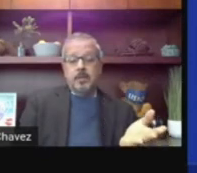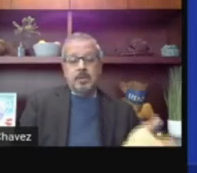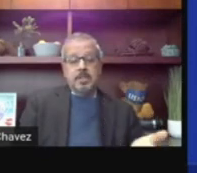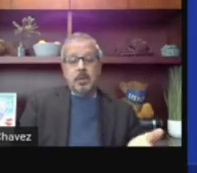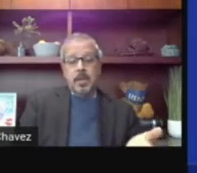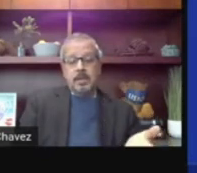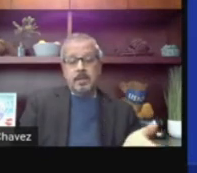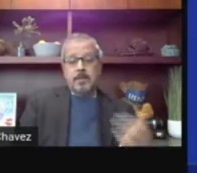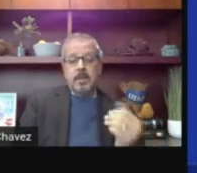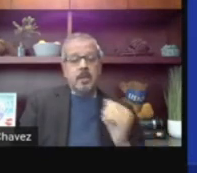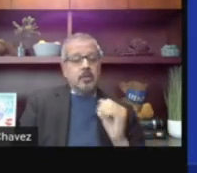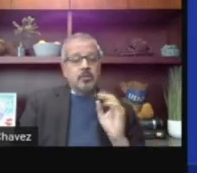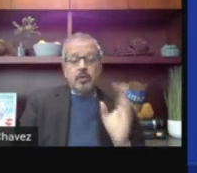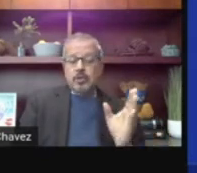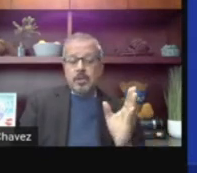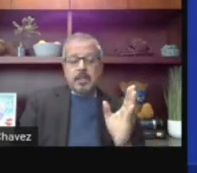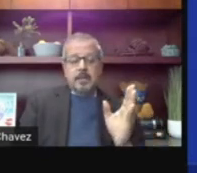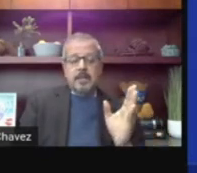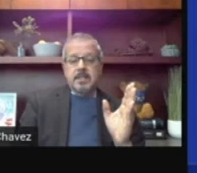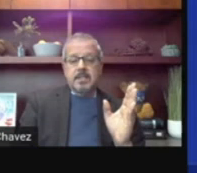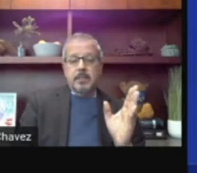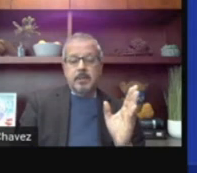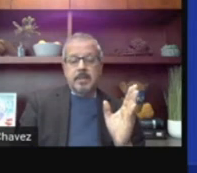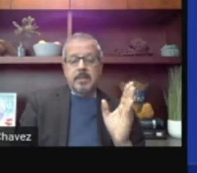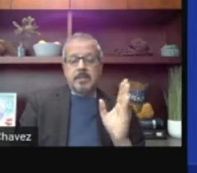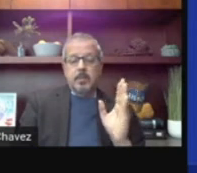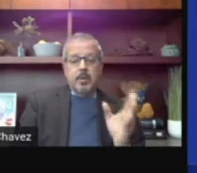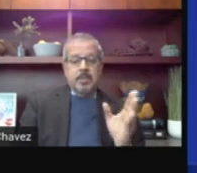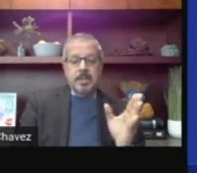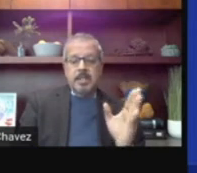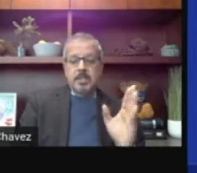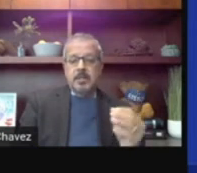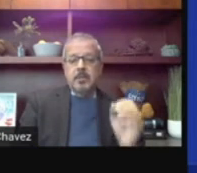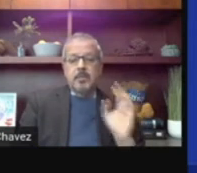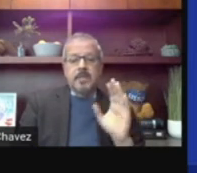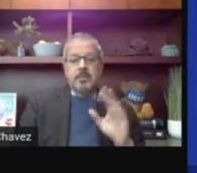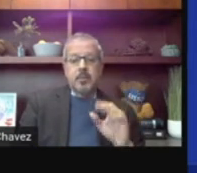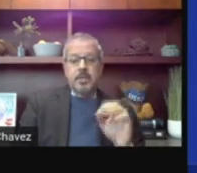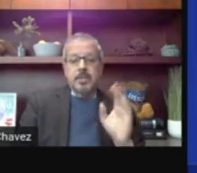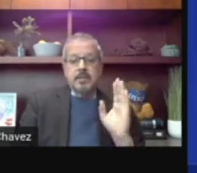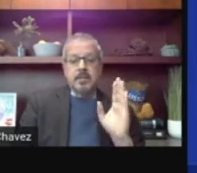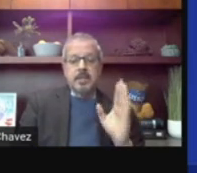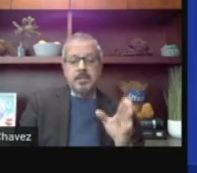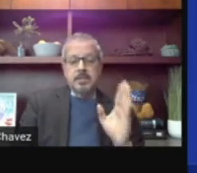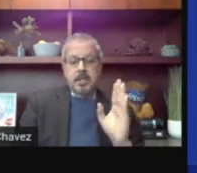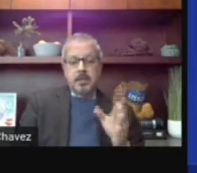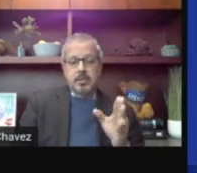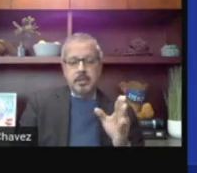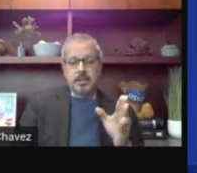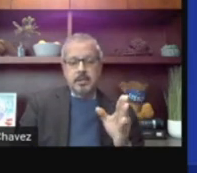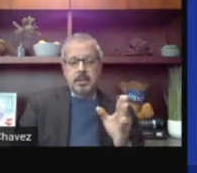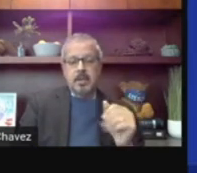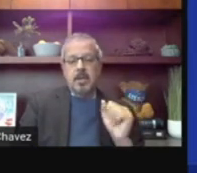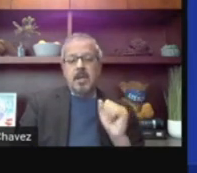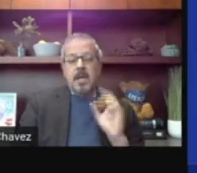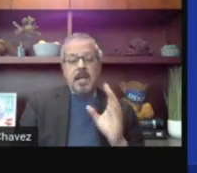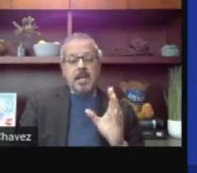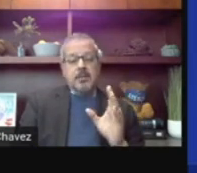comida para llevar a algún restaurante. Todas son actividades que se permiten y se pueden seguir haciendo después de las 10 de la